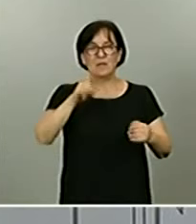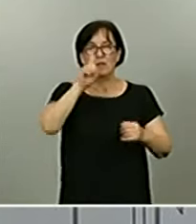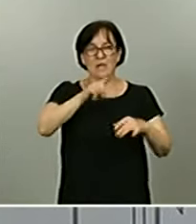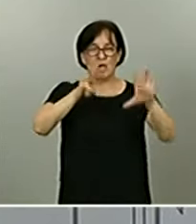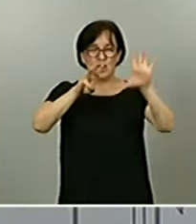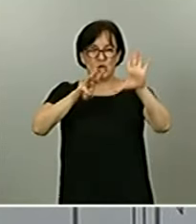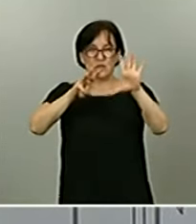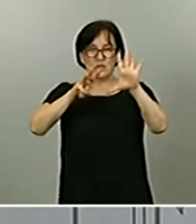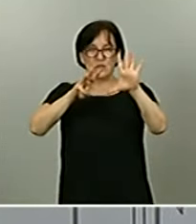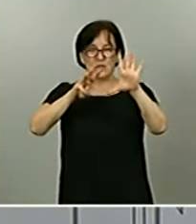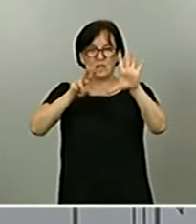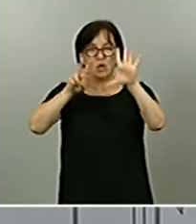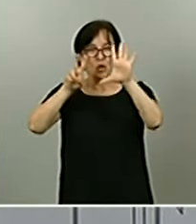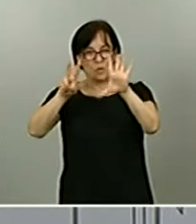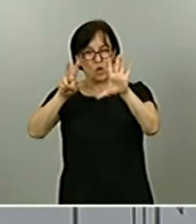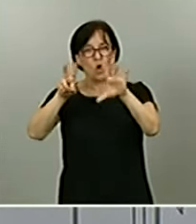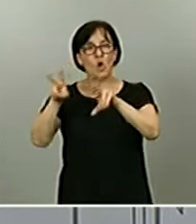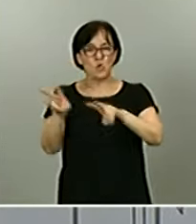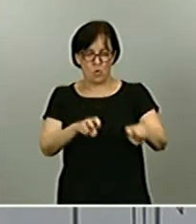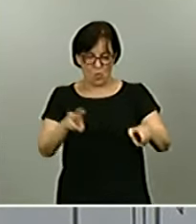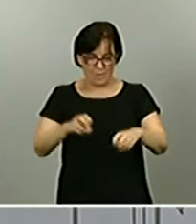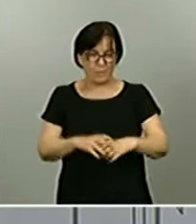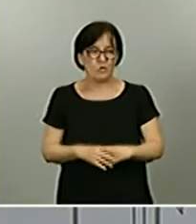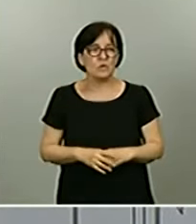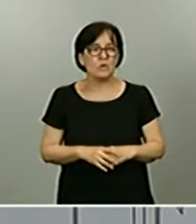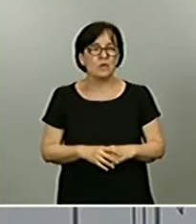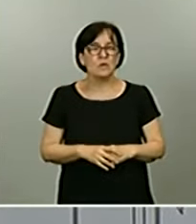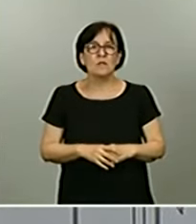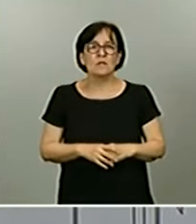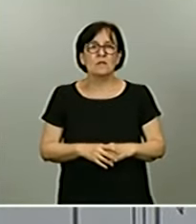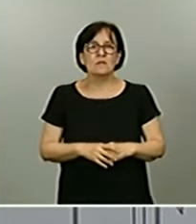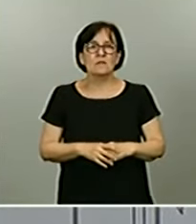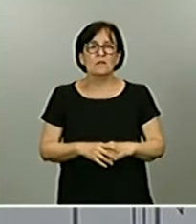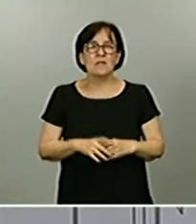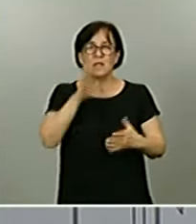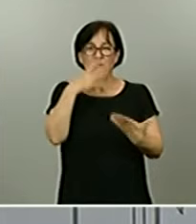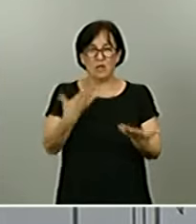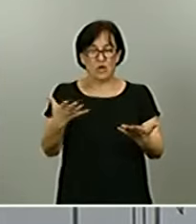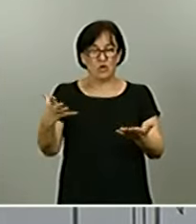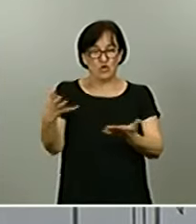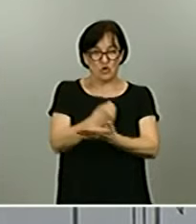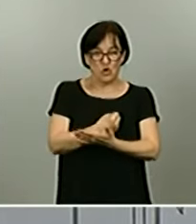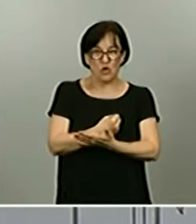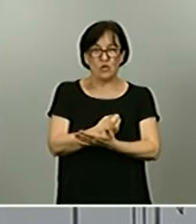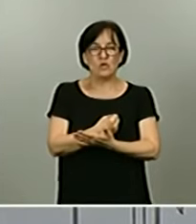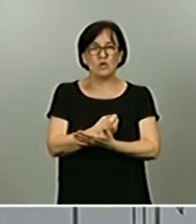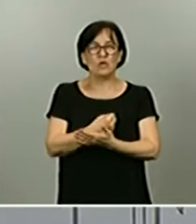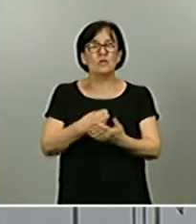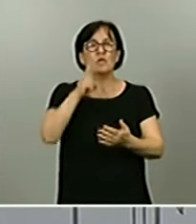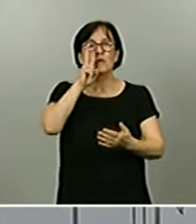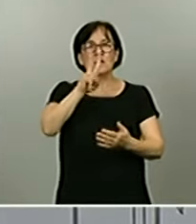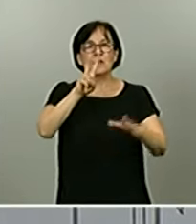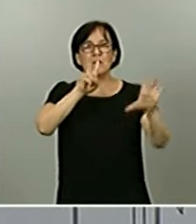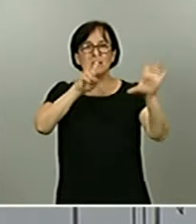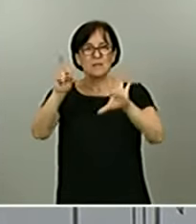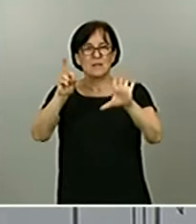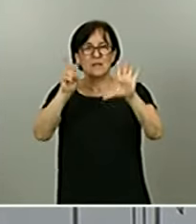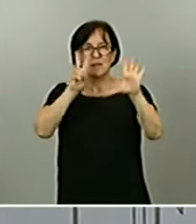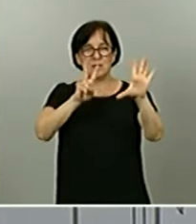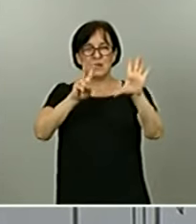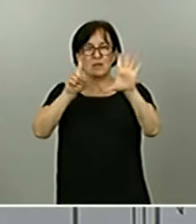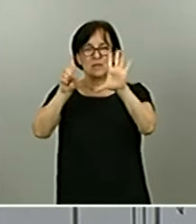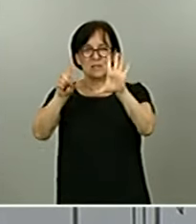187 nuevos casos. De todos los casos diagnosticados, tenemos 276 que tienen fecha de inicio de